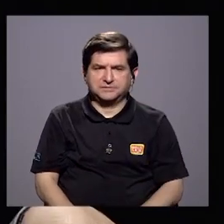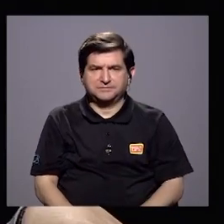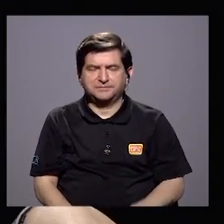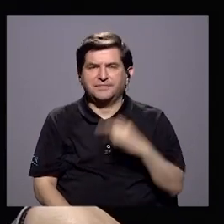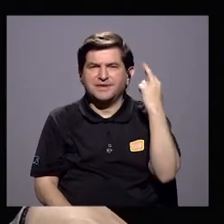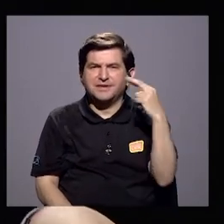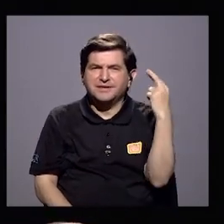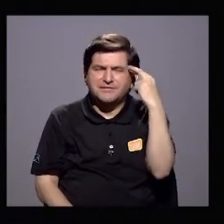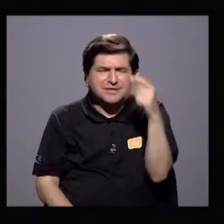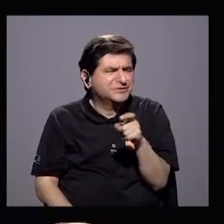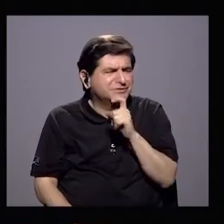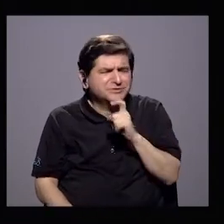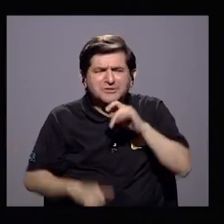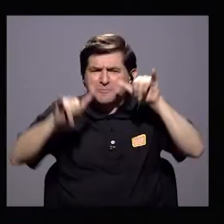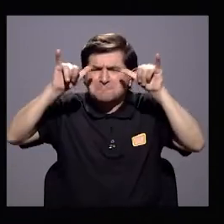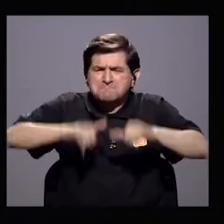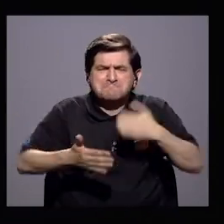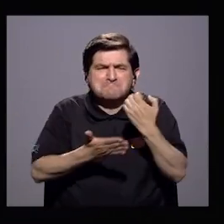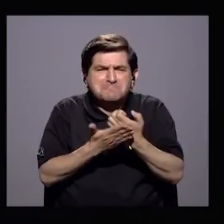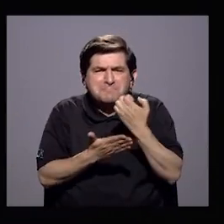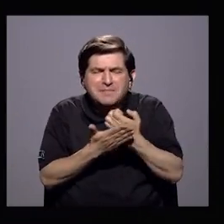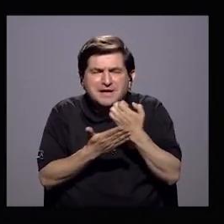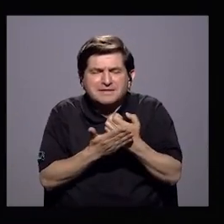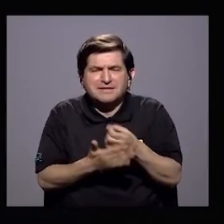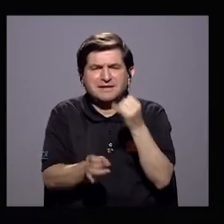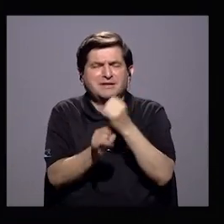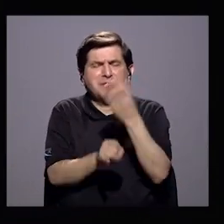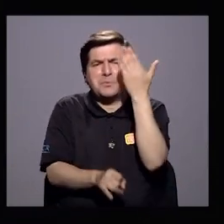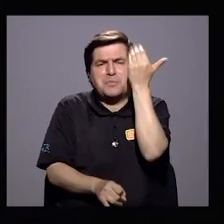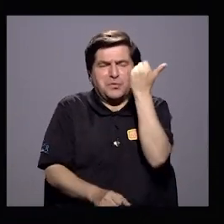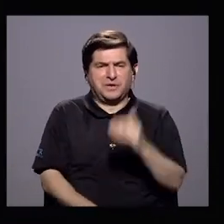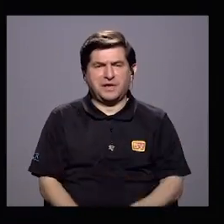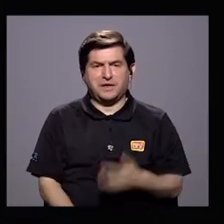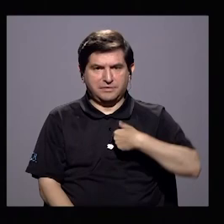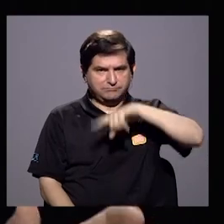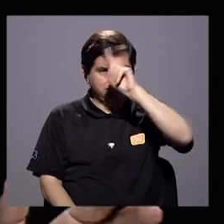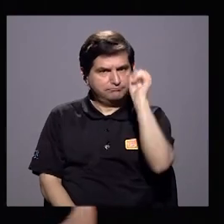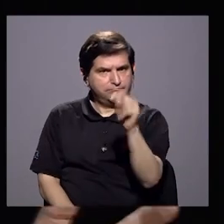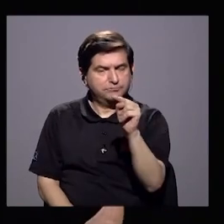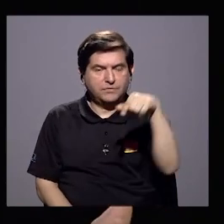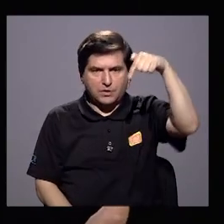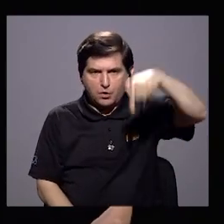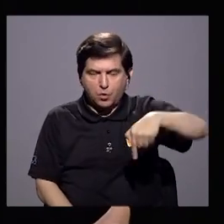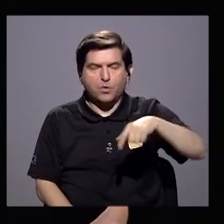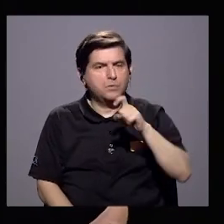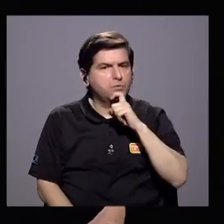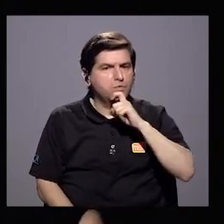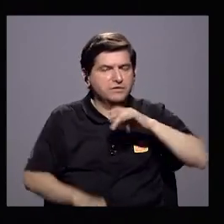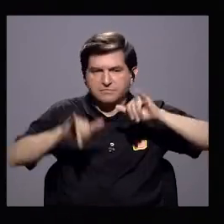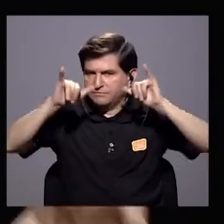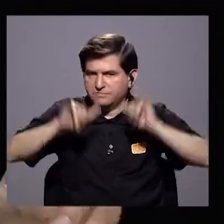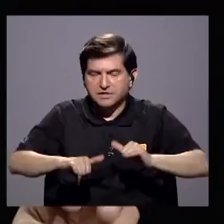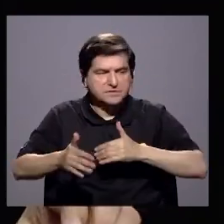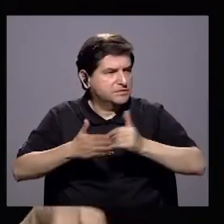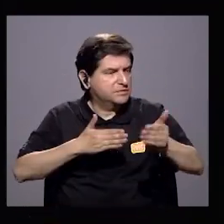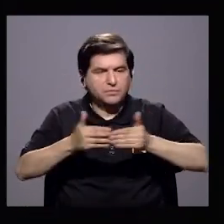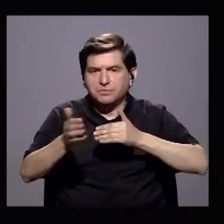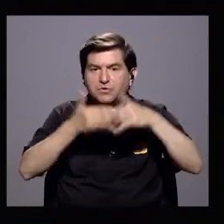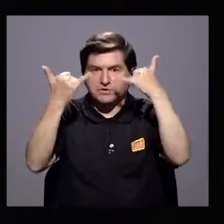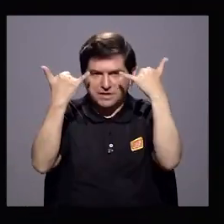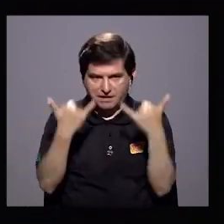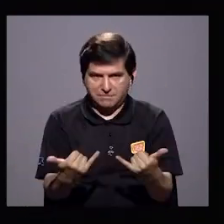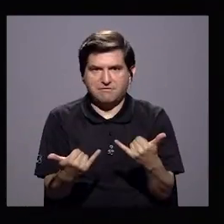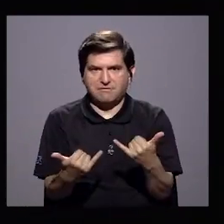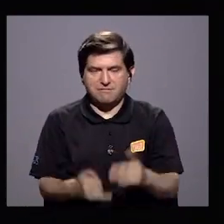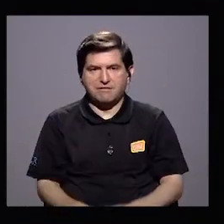qué es tan difícil mantener económicamente Habdeba? Y se lo digo porque hoy por hoy es difícil mantenerlo, a pesar de que ya